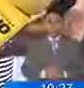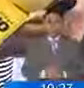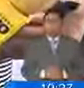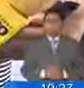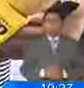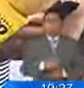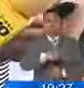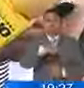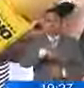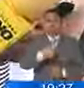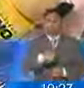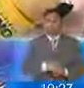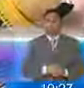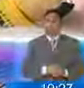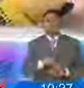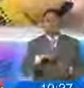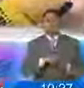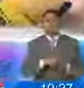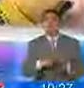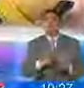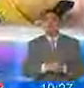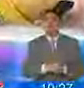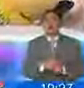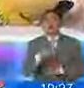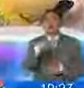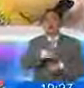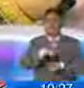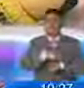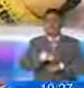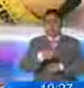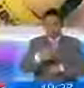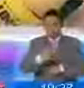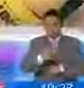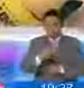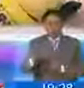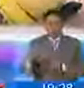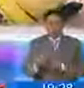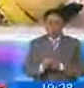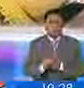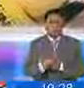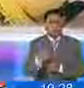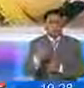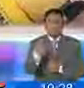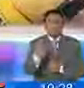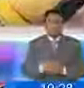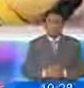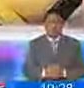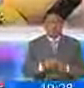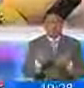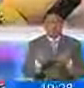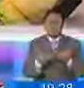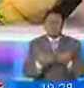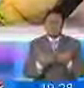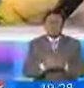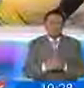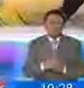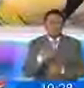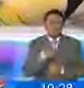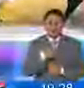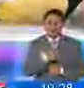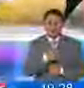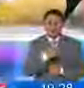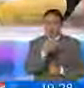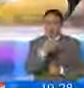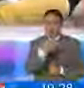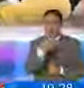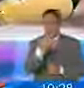esto se traducirá en una enorme reducción en los tiempos de traslado para los ciudadanos. En la actualidad, a uno le toma entre 40